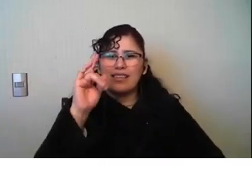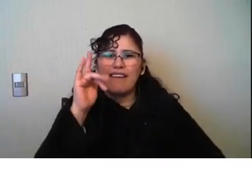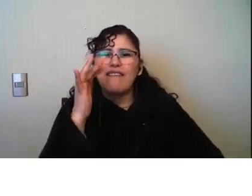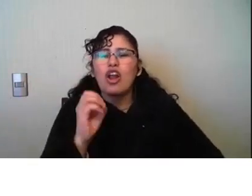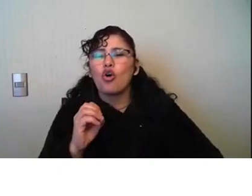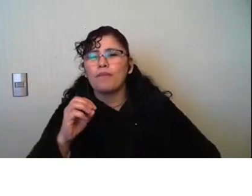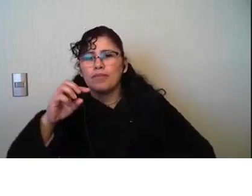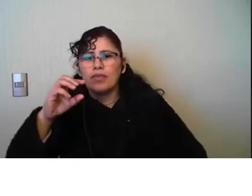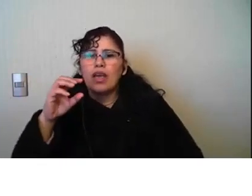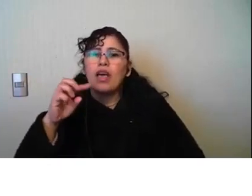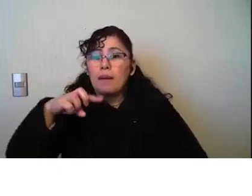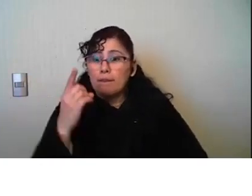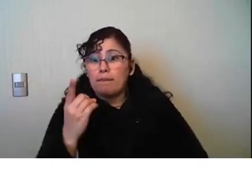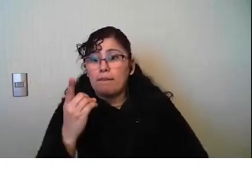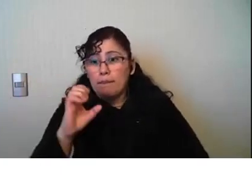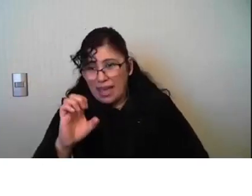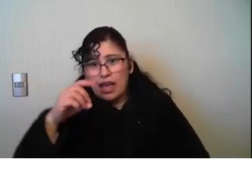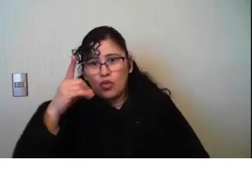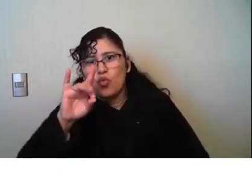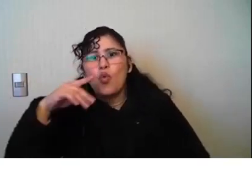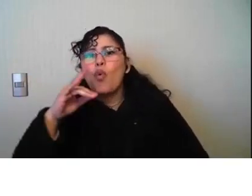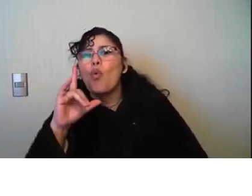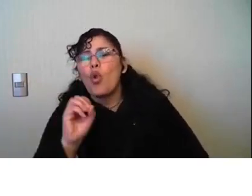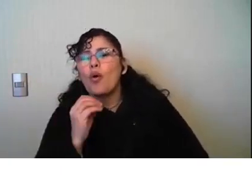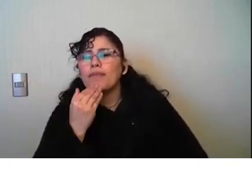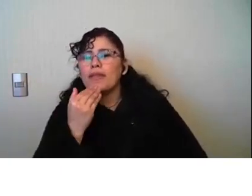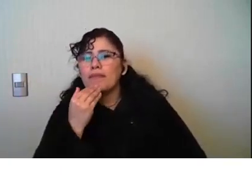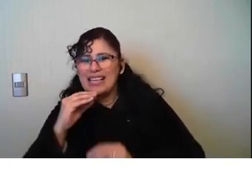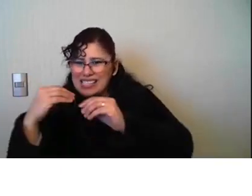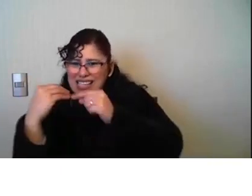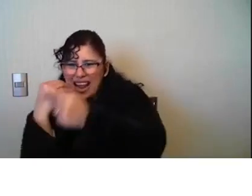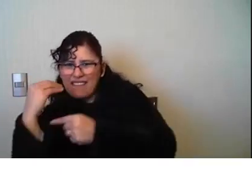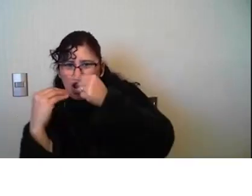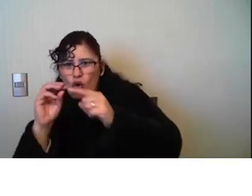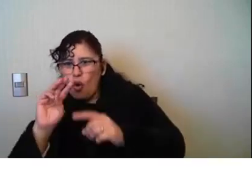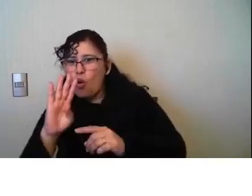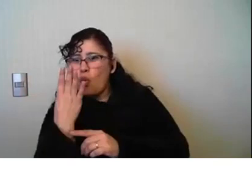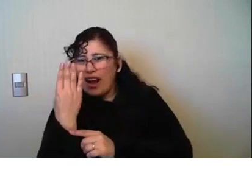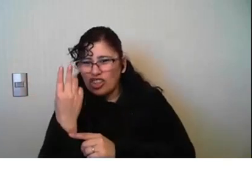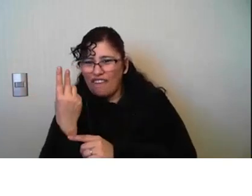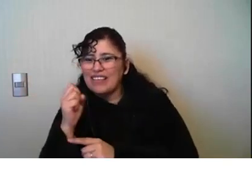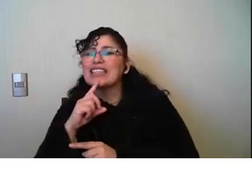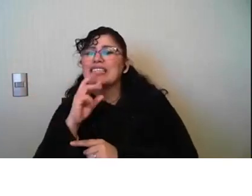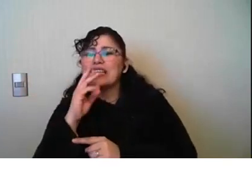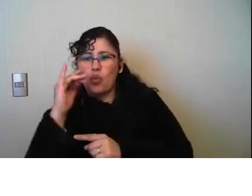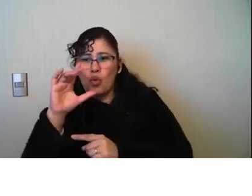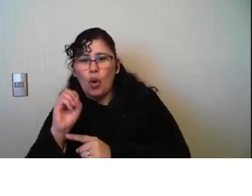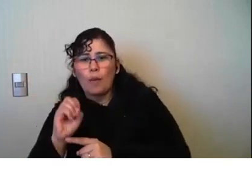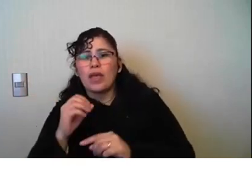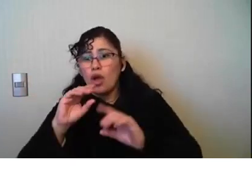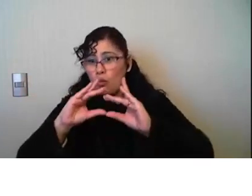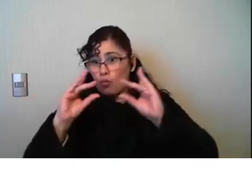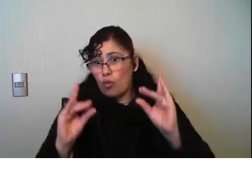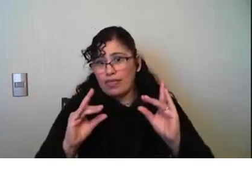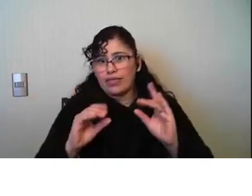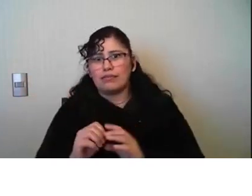colículos superiores, inferiores, cerebelo, cuarto ventrículo y nuestro puente. Y ahí que hay una conexión entre el